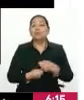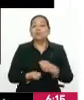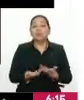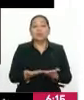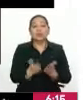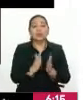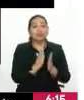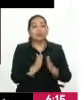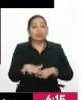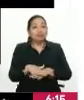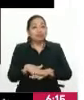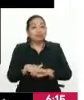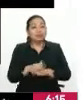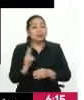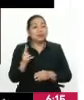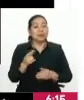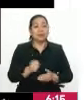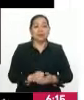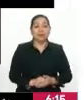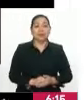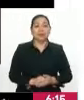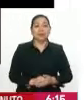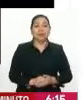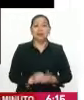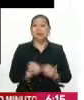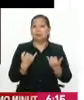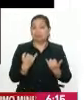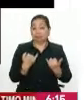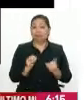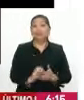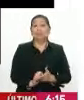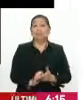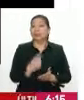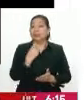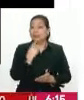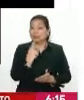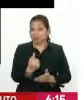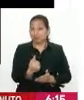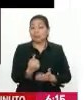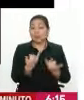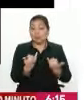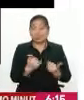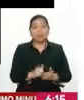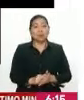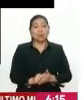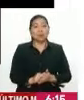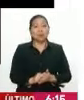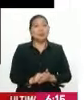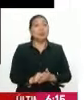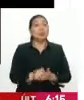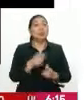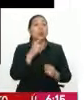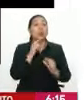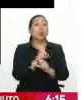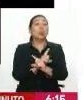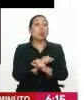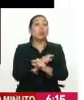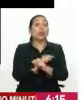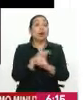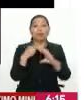de organización criminal. Atención, entonces, repetimos la información, un tuit, ¿no?,